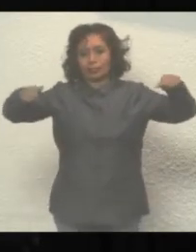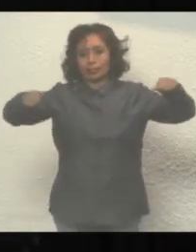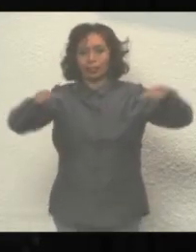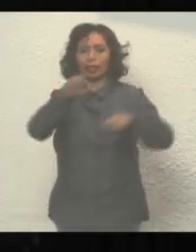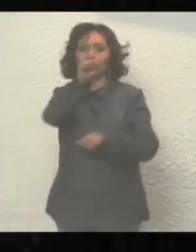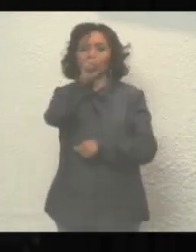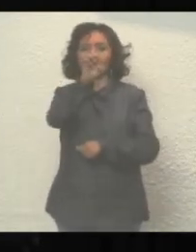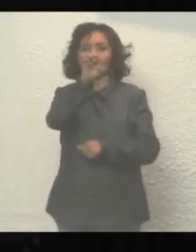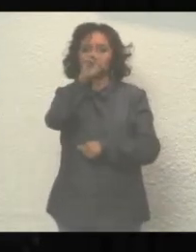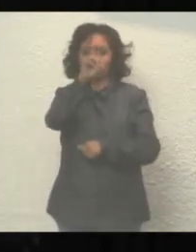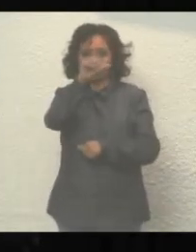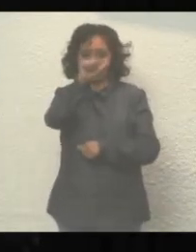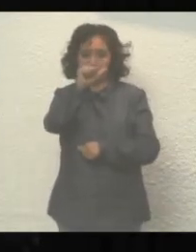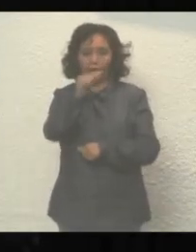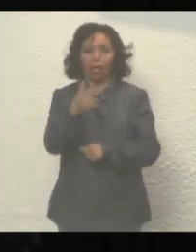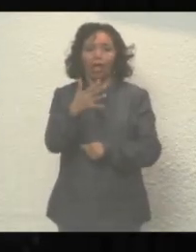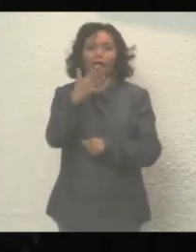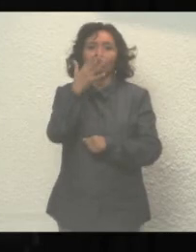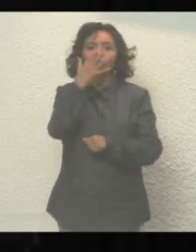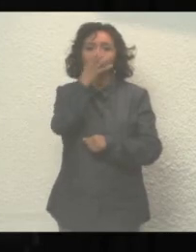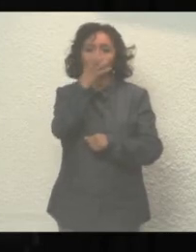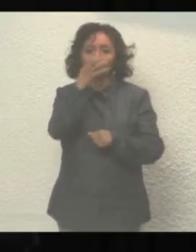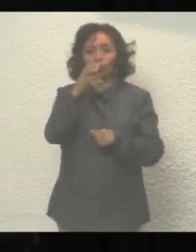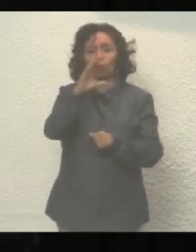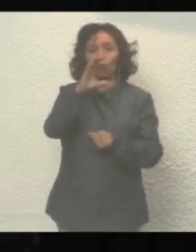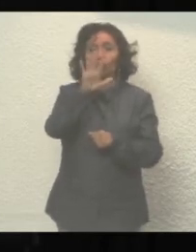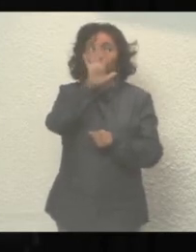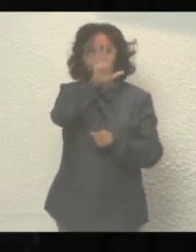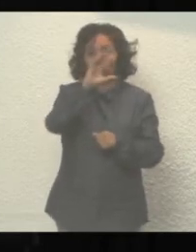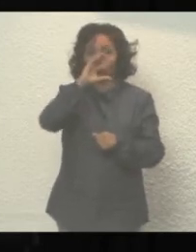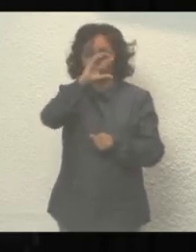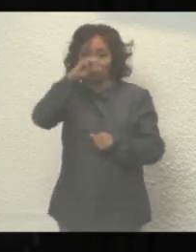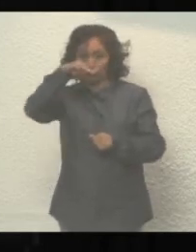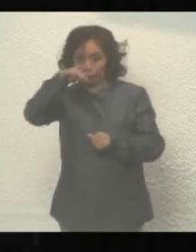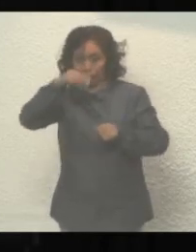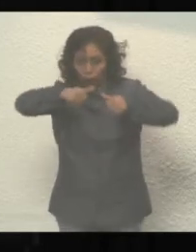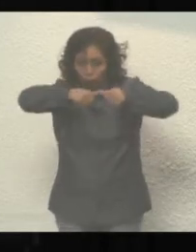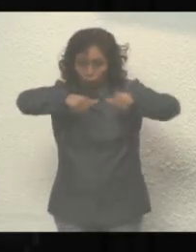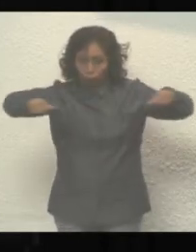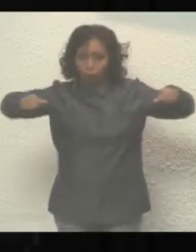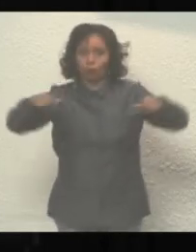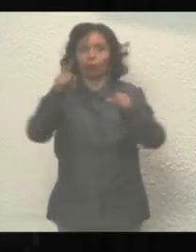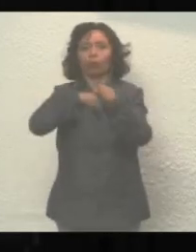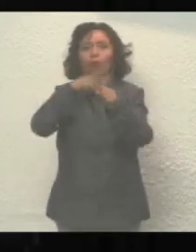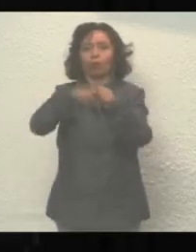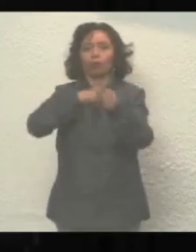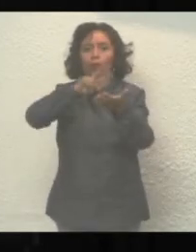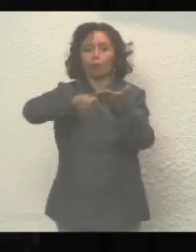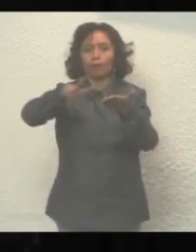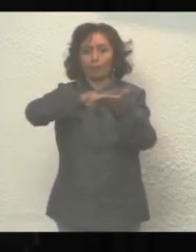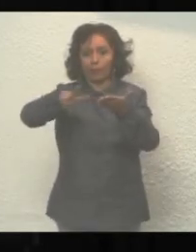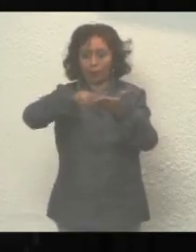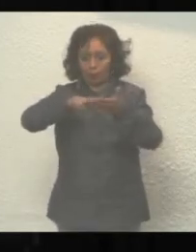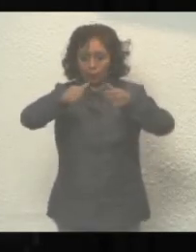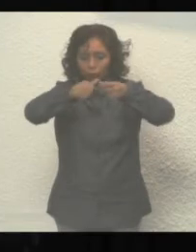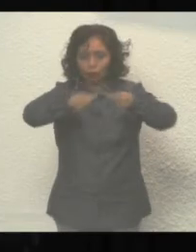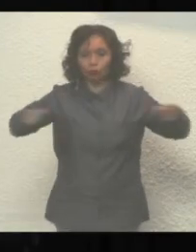centímetros de ancho, cinta de seda de 5 centímetros de ancho con color verde de 10 centímetros de